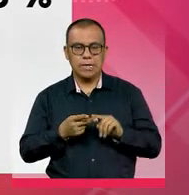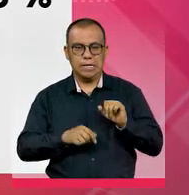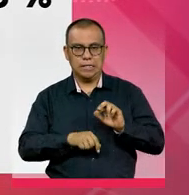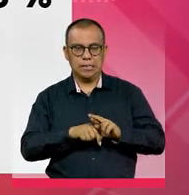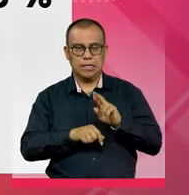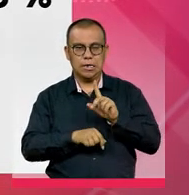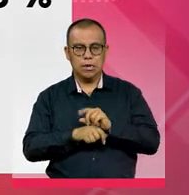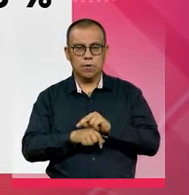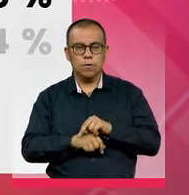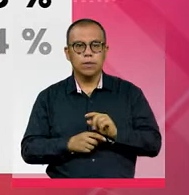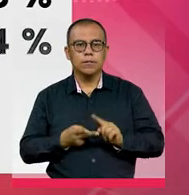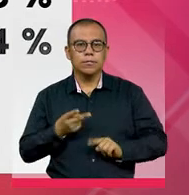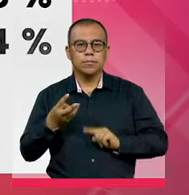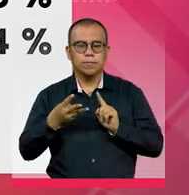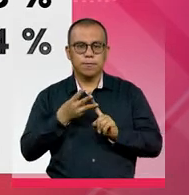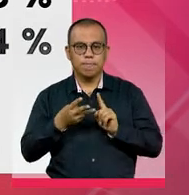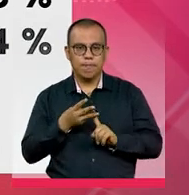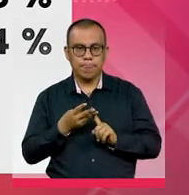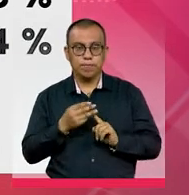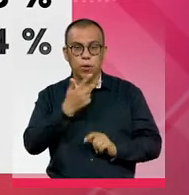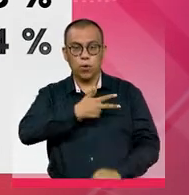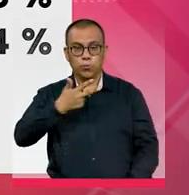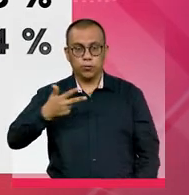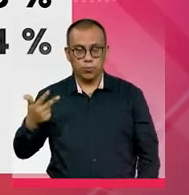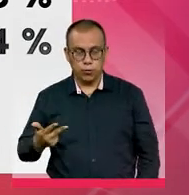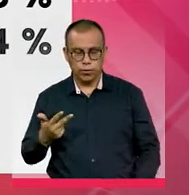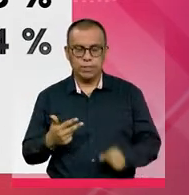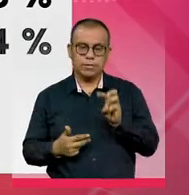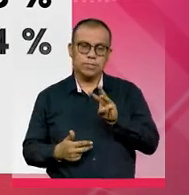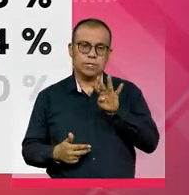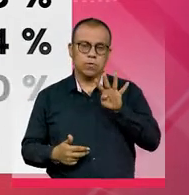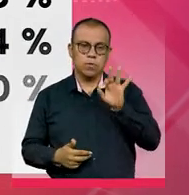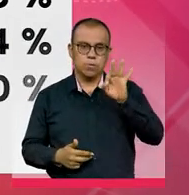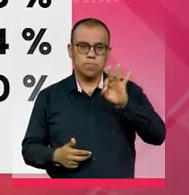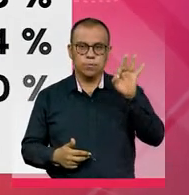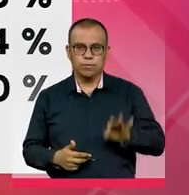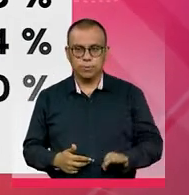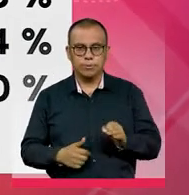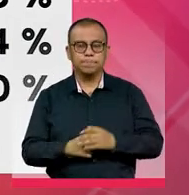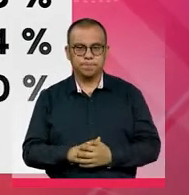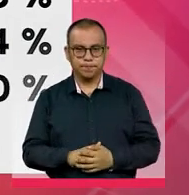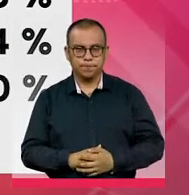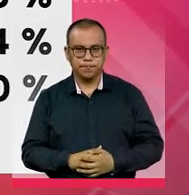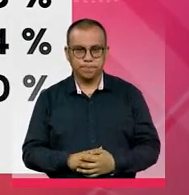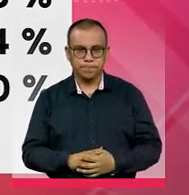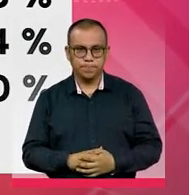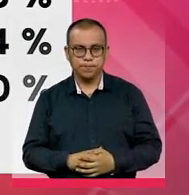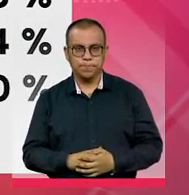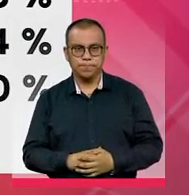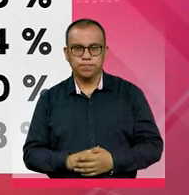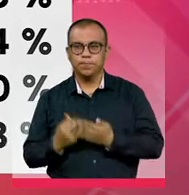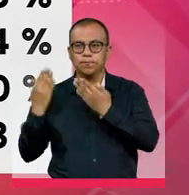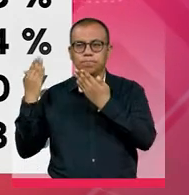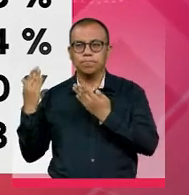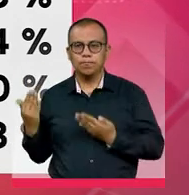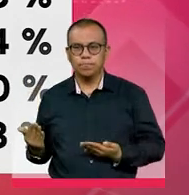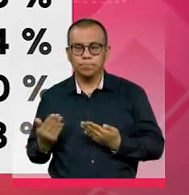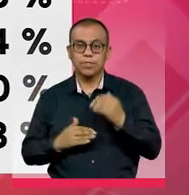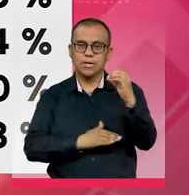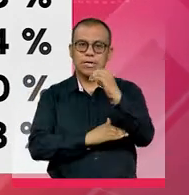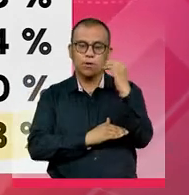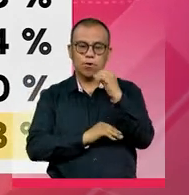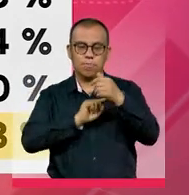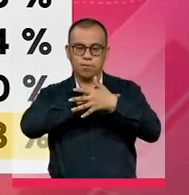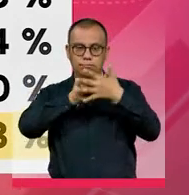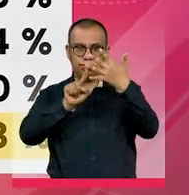un 35%, Honduras con 34% y Guatemala con un 30%. Colombia